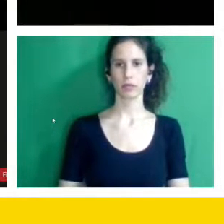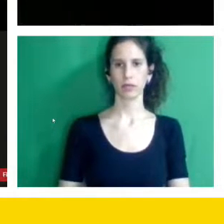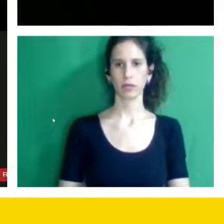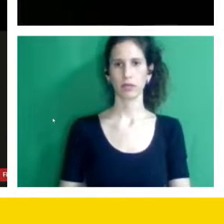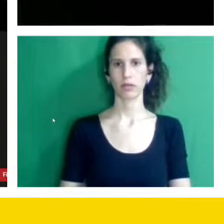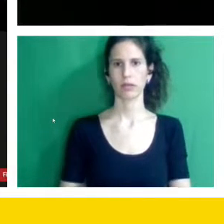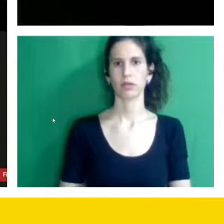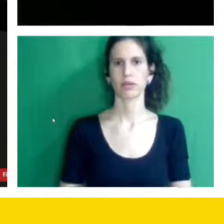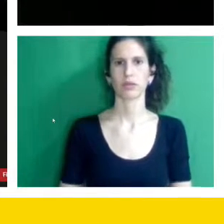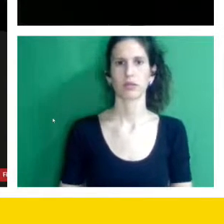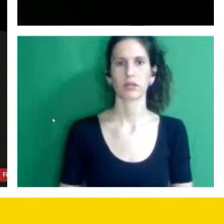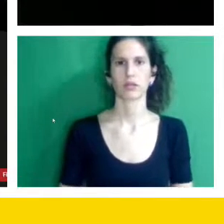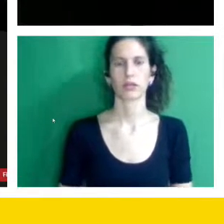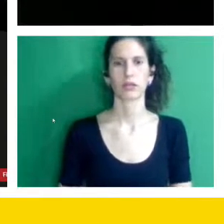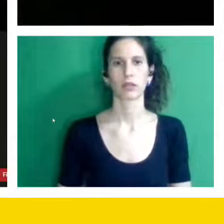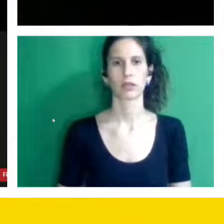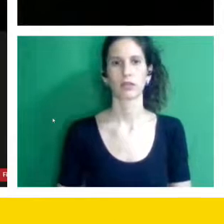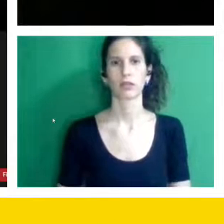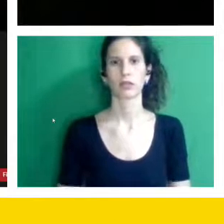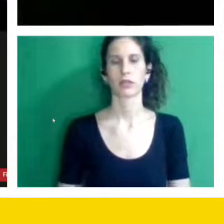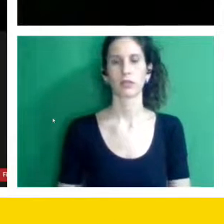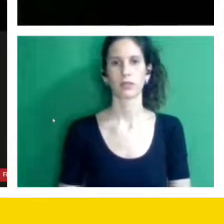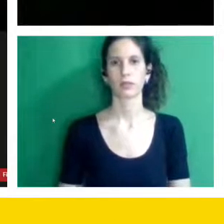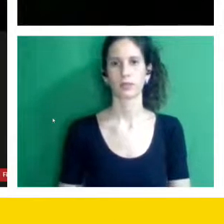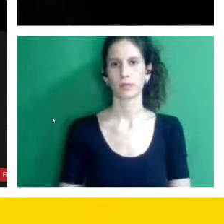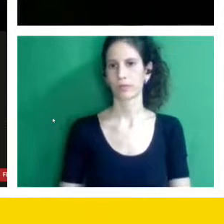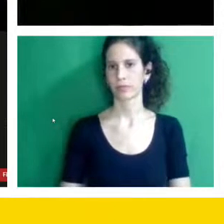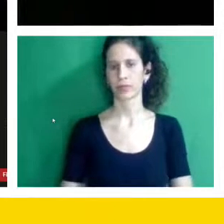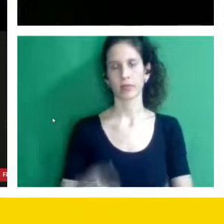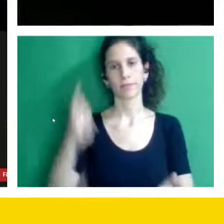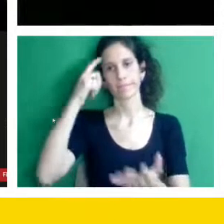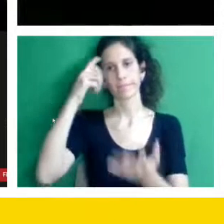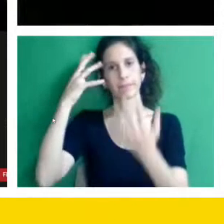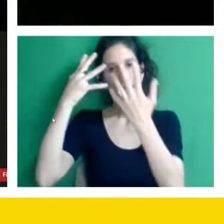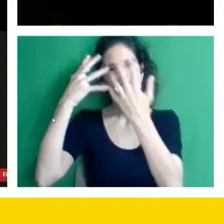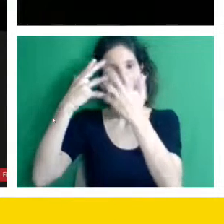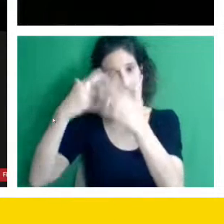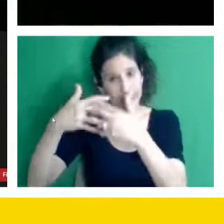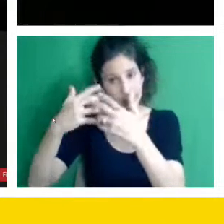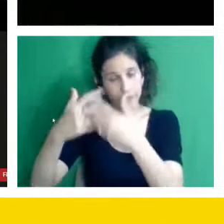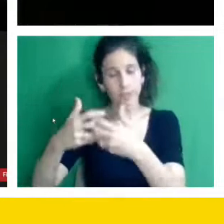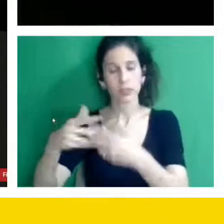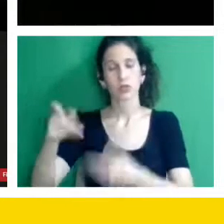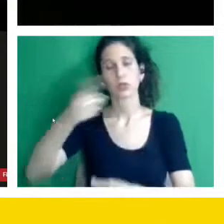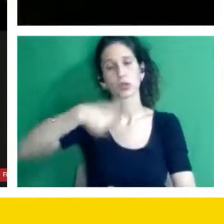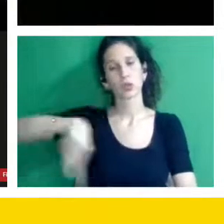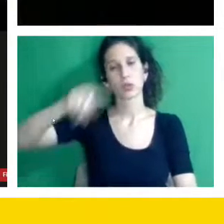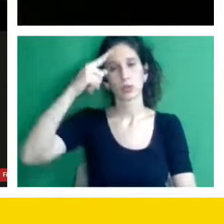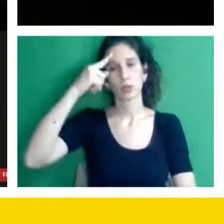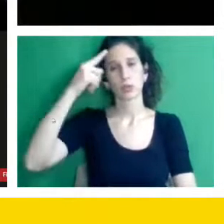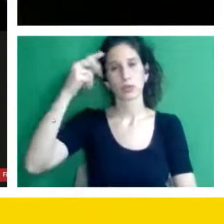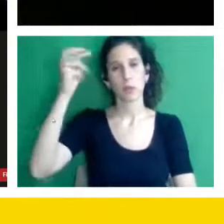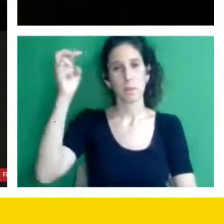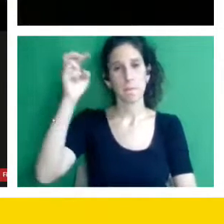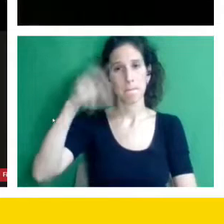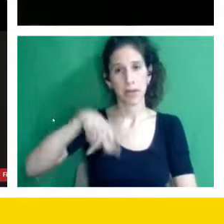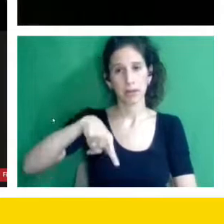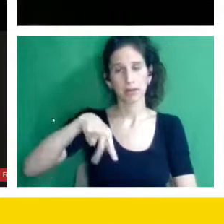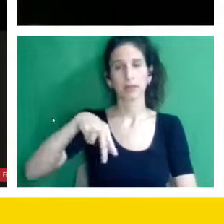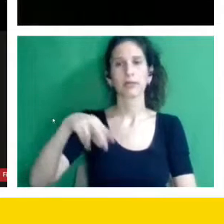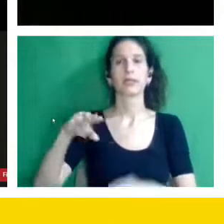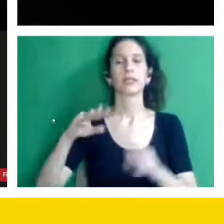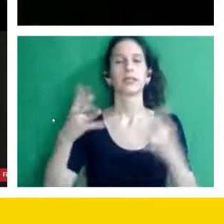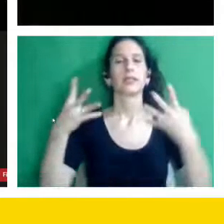Sí, bueno, eso como conclusión, la falta de un plan integral de accesibilidad y de movilidad en